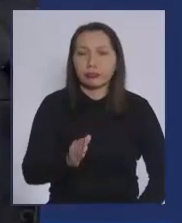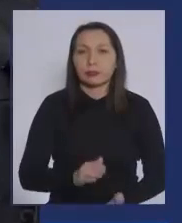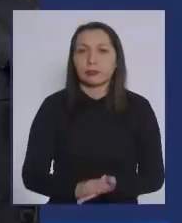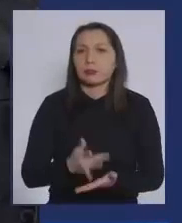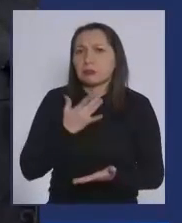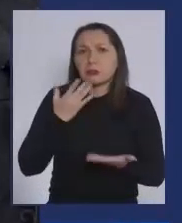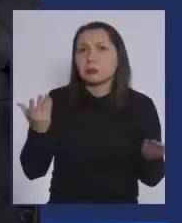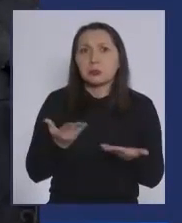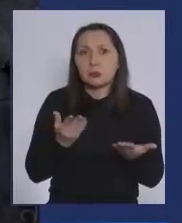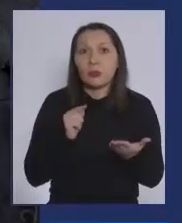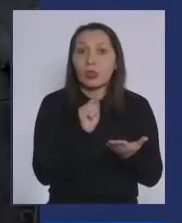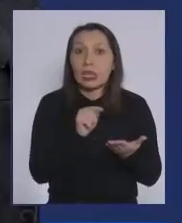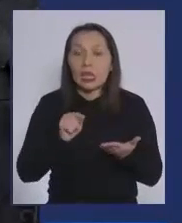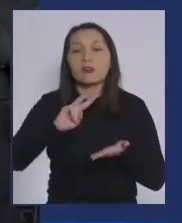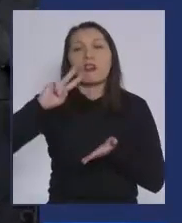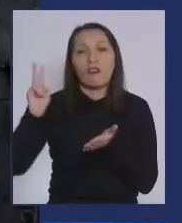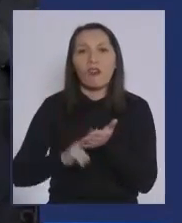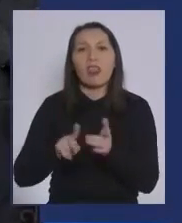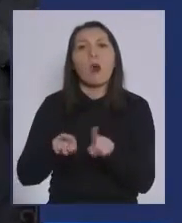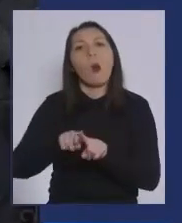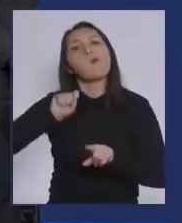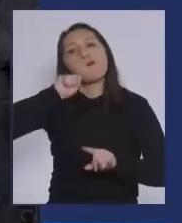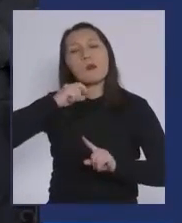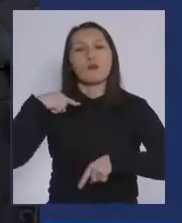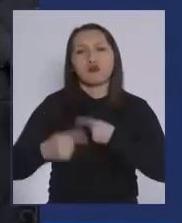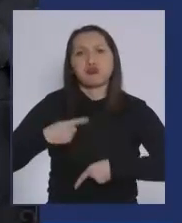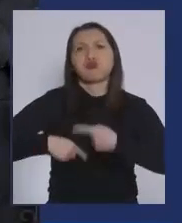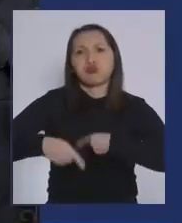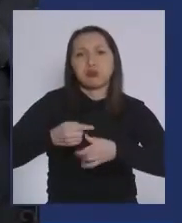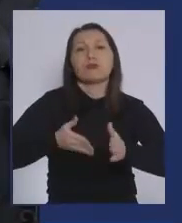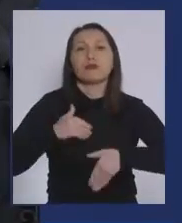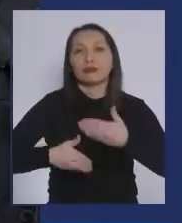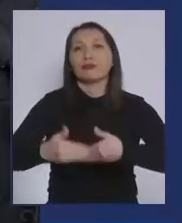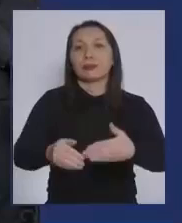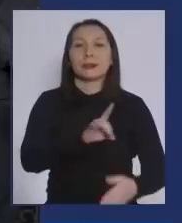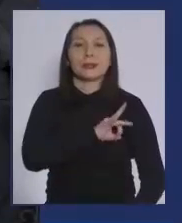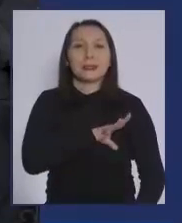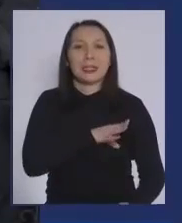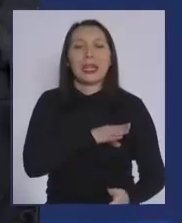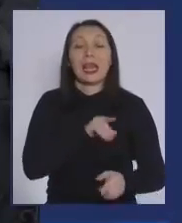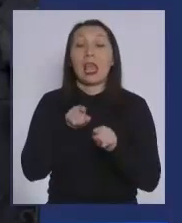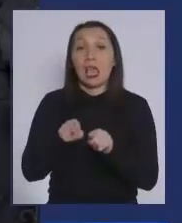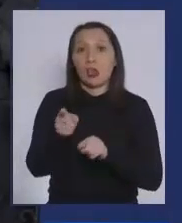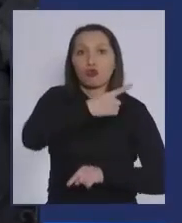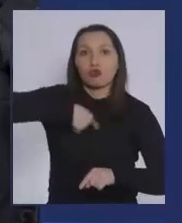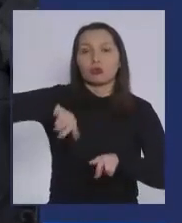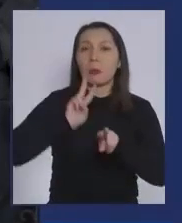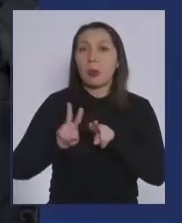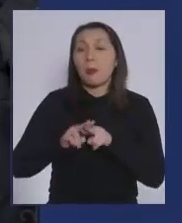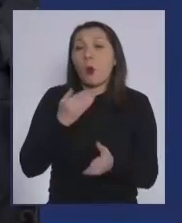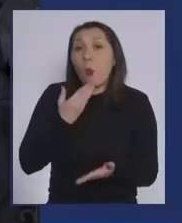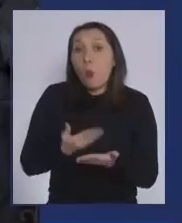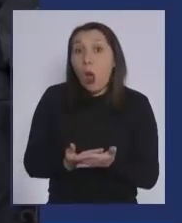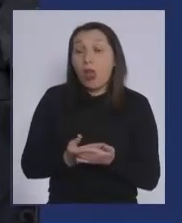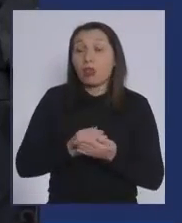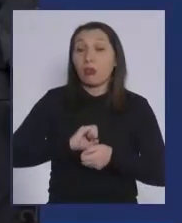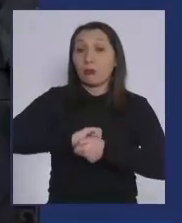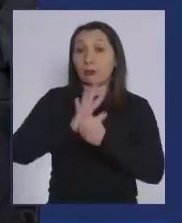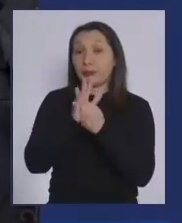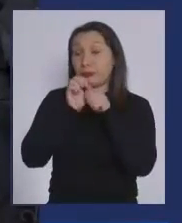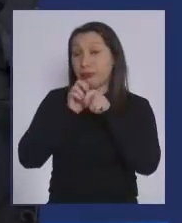porque esas son el verdadero motor que mueve a nuestro país y prepararnos para cuando esta